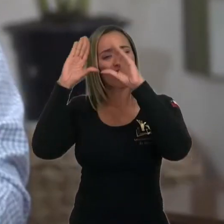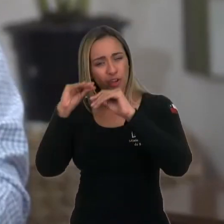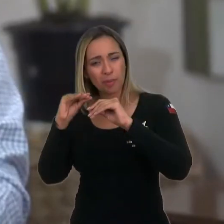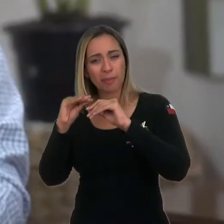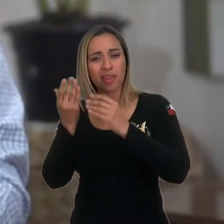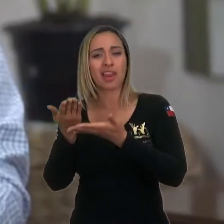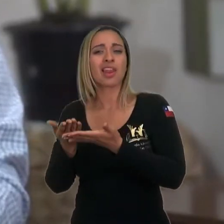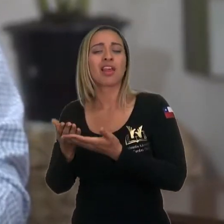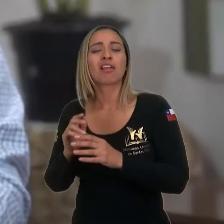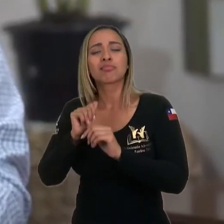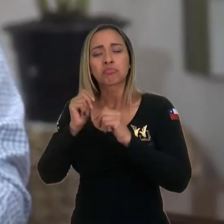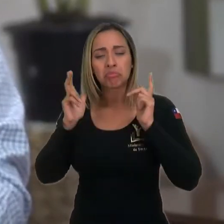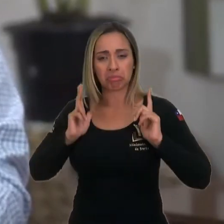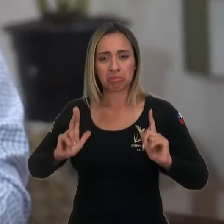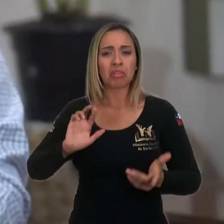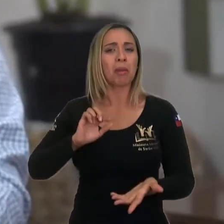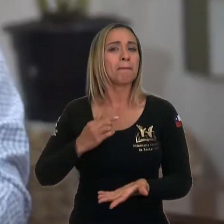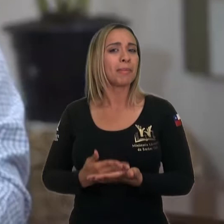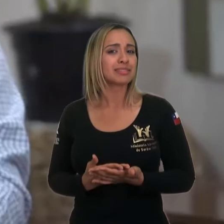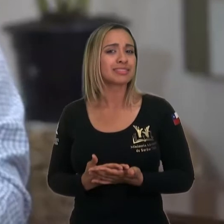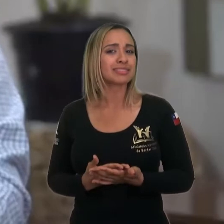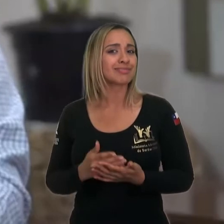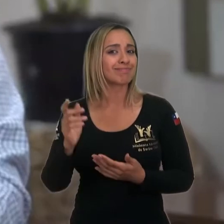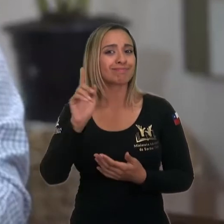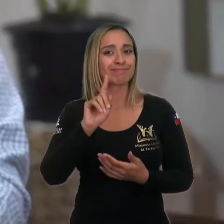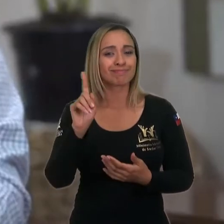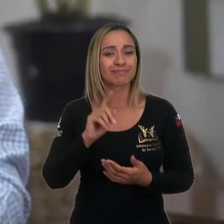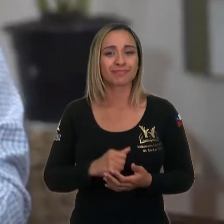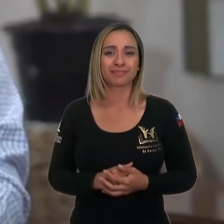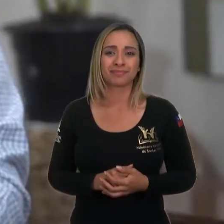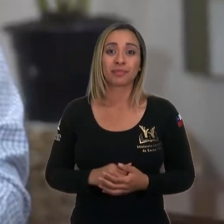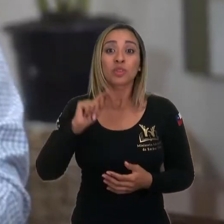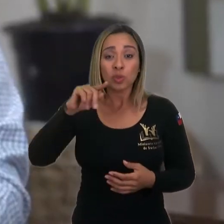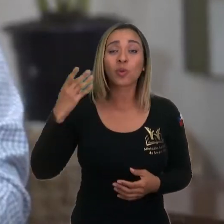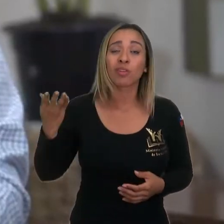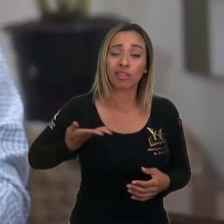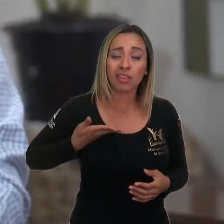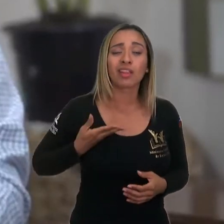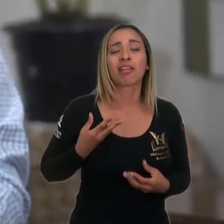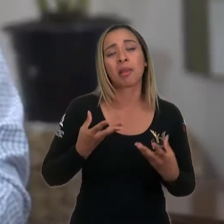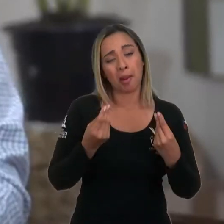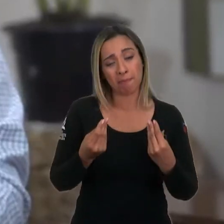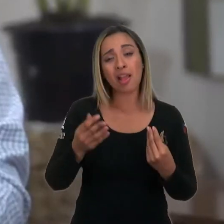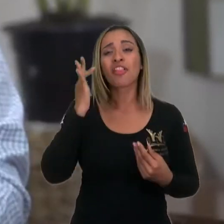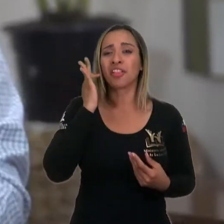pasado, te atormenta tu pasado. Miras al futuro, tienes miedo al futuro.